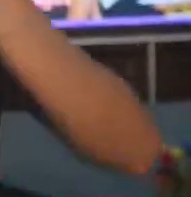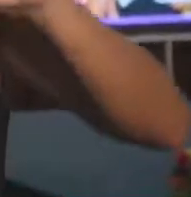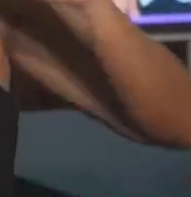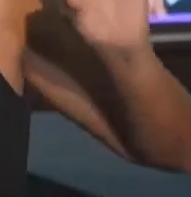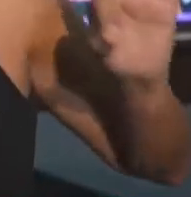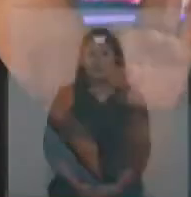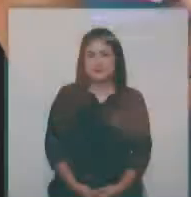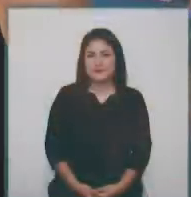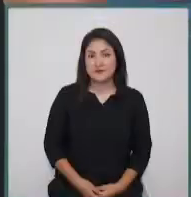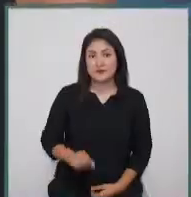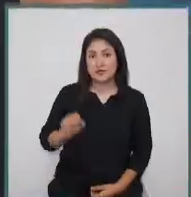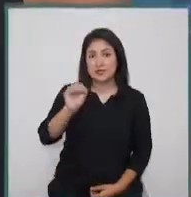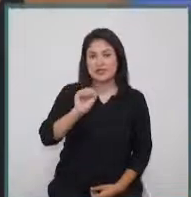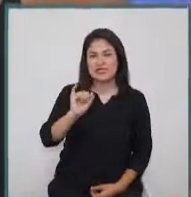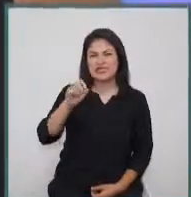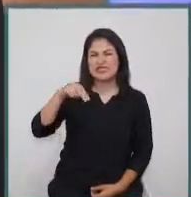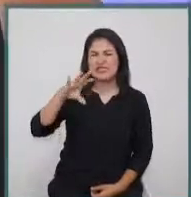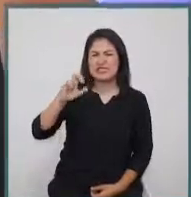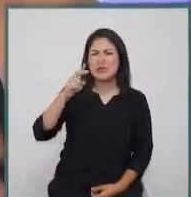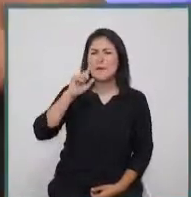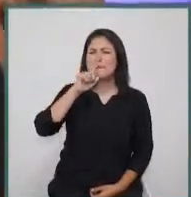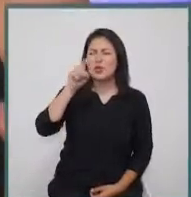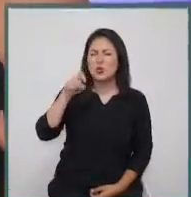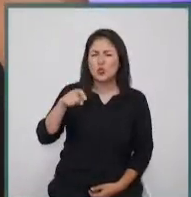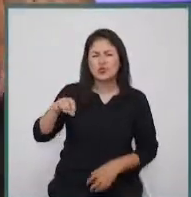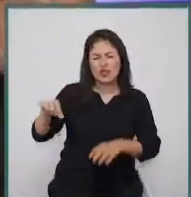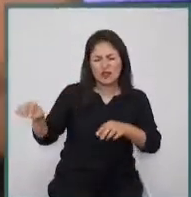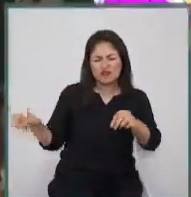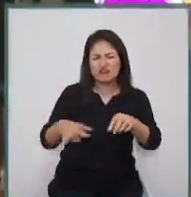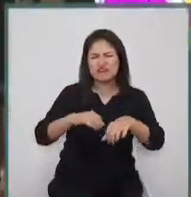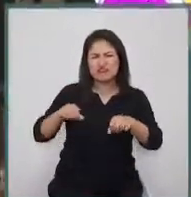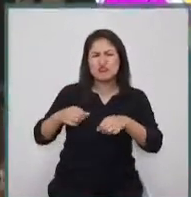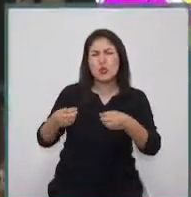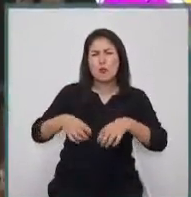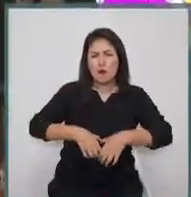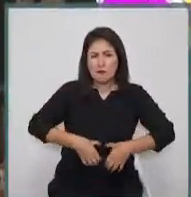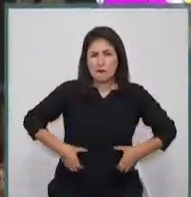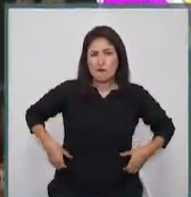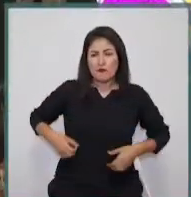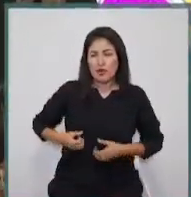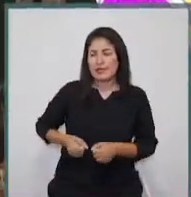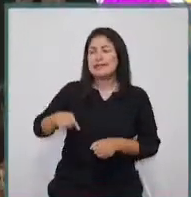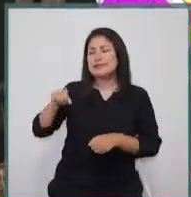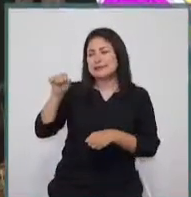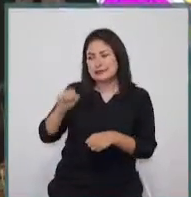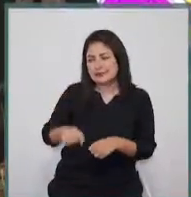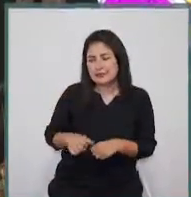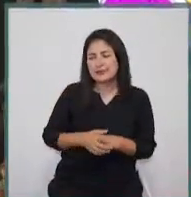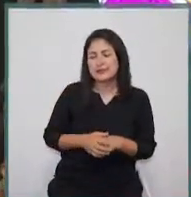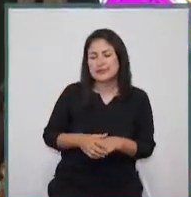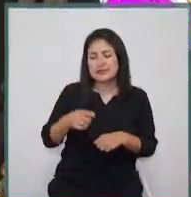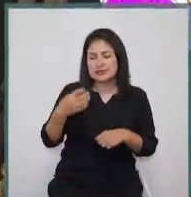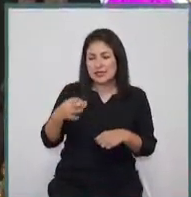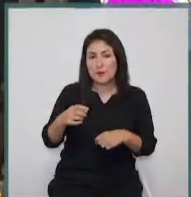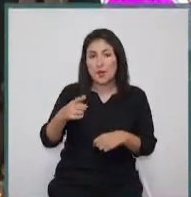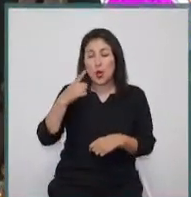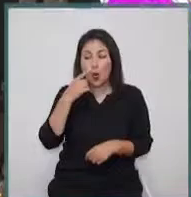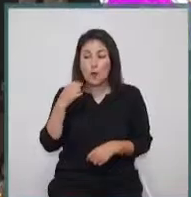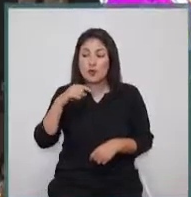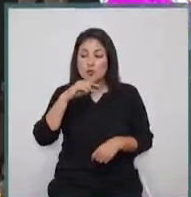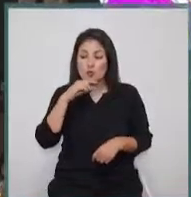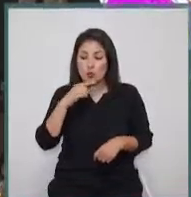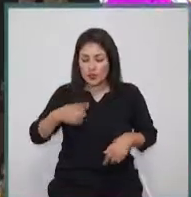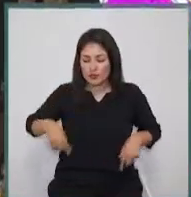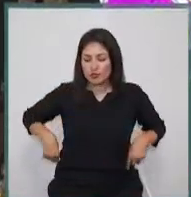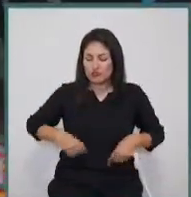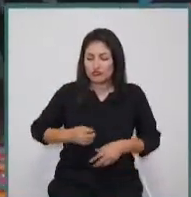Sinche, explícanos, aquí vemos un tejido, son fajas para este baile Wailers. Bueno, sí, lo utilizamos para tanto los